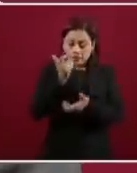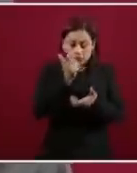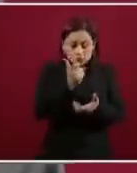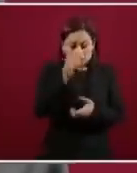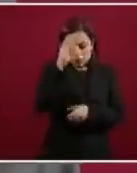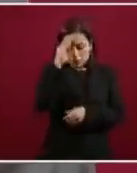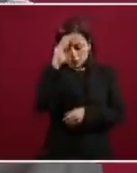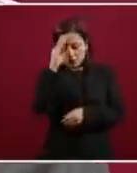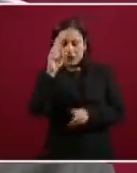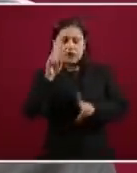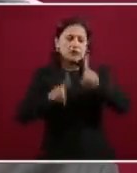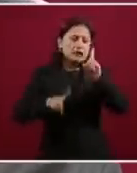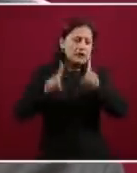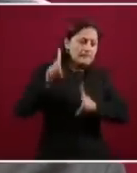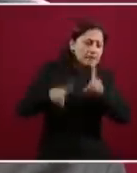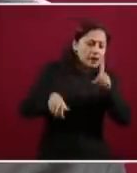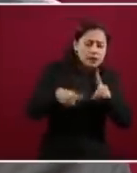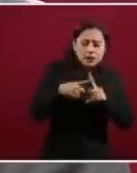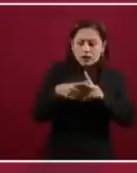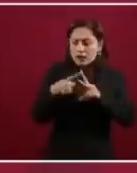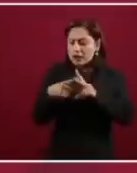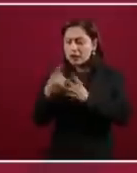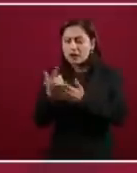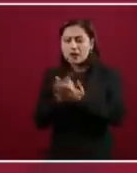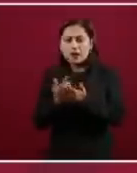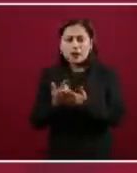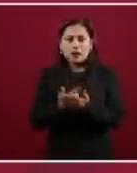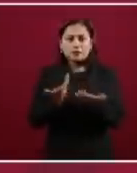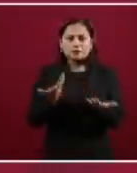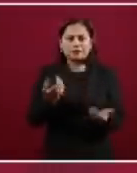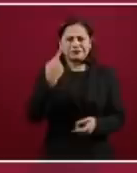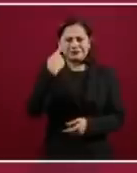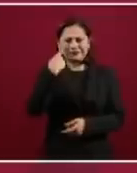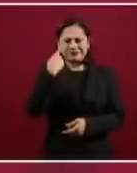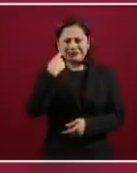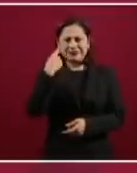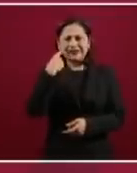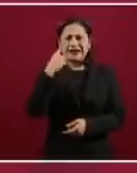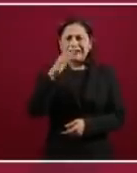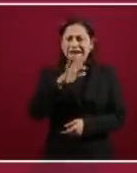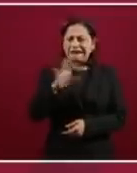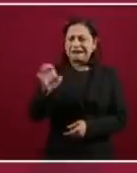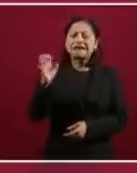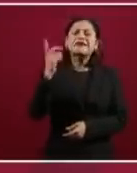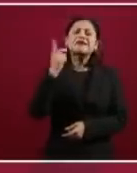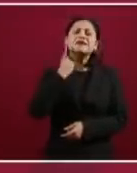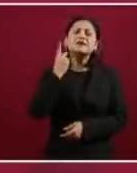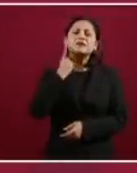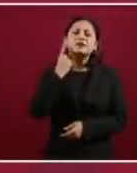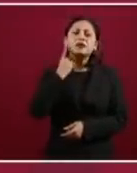Imagínense, 500 diputados votando todos